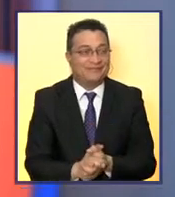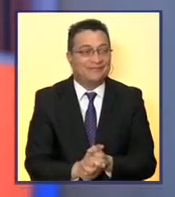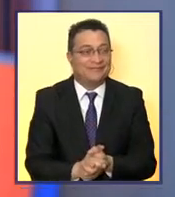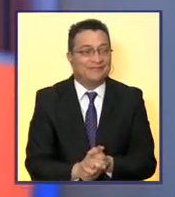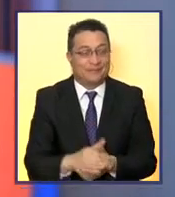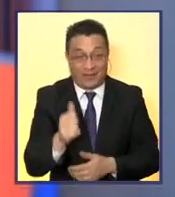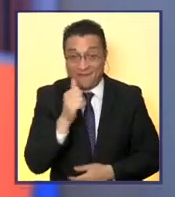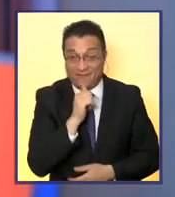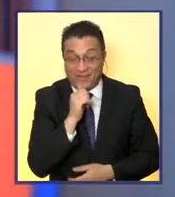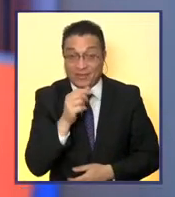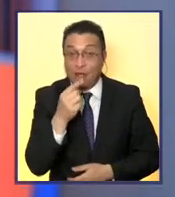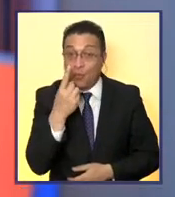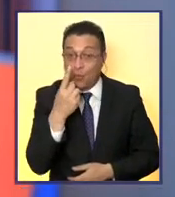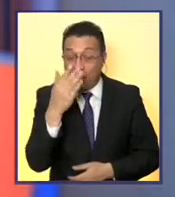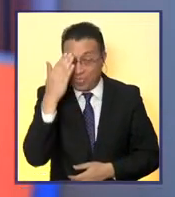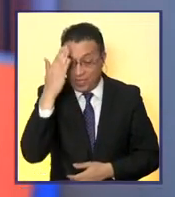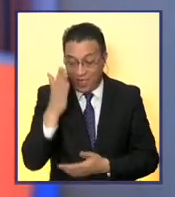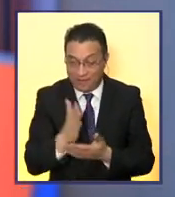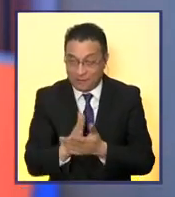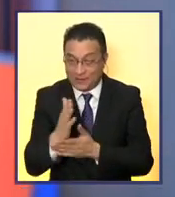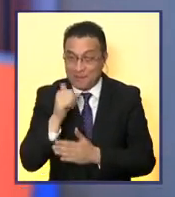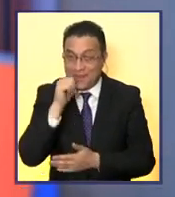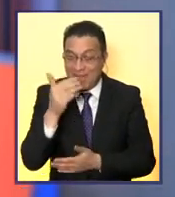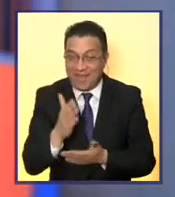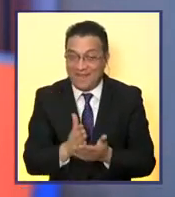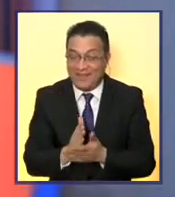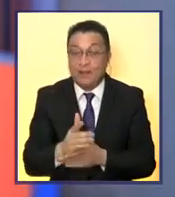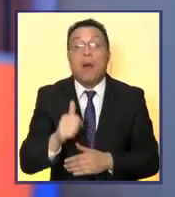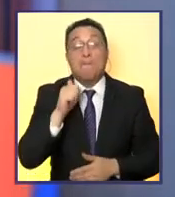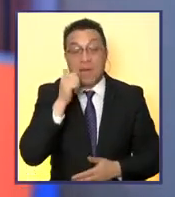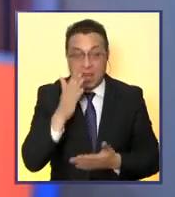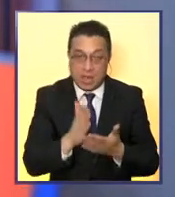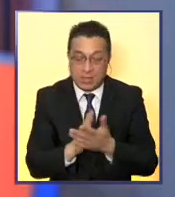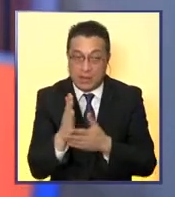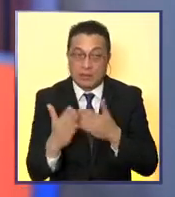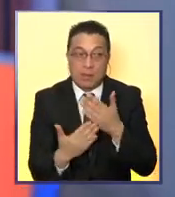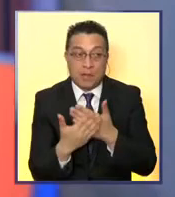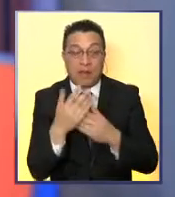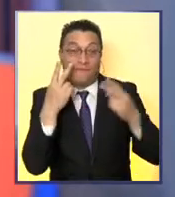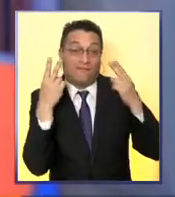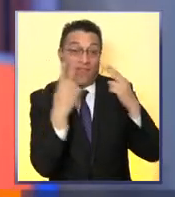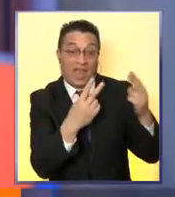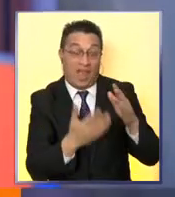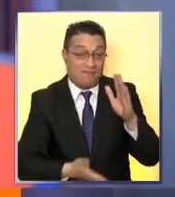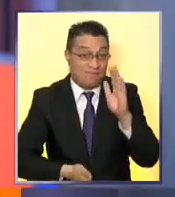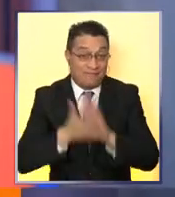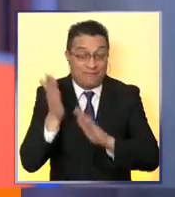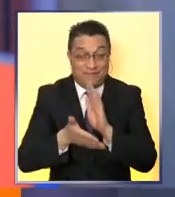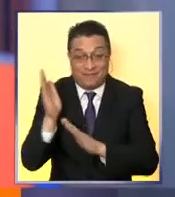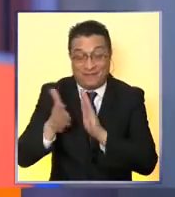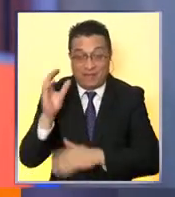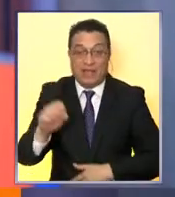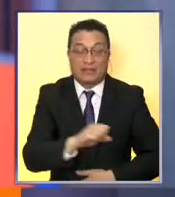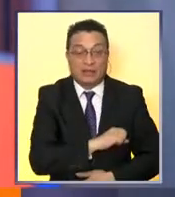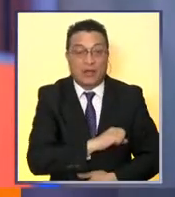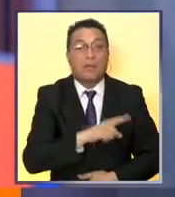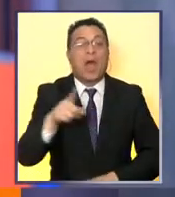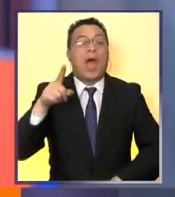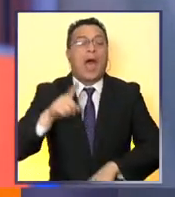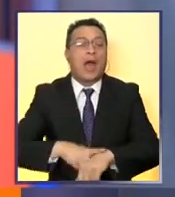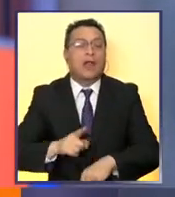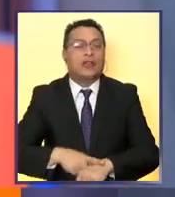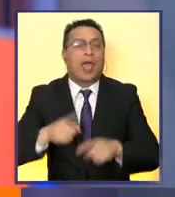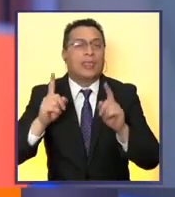falta todavía un día para el fin de semana pero ya hay algunos que lo parten mañana temprano viajando saliendo de la capital quieres saber a qué hora debe